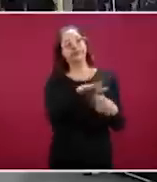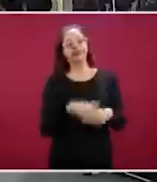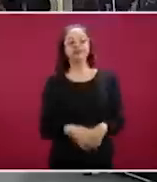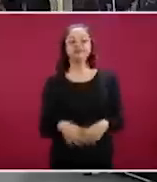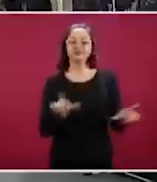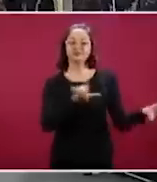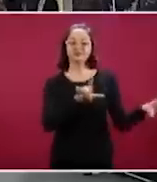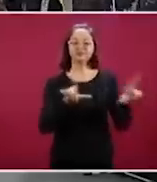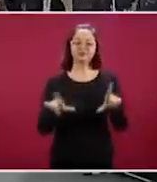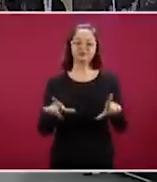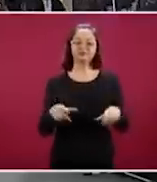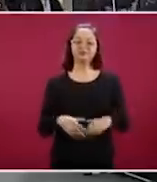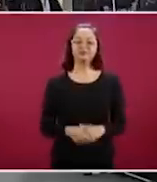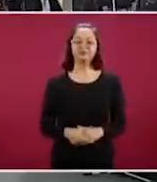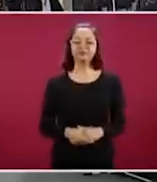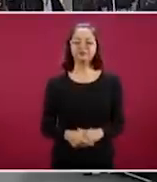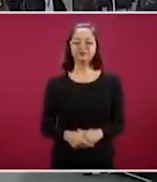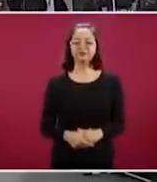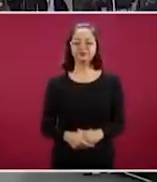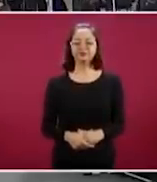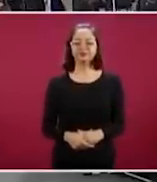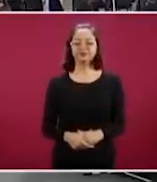anterior.